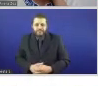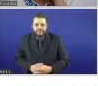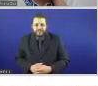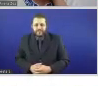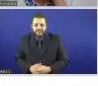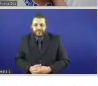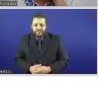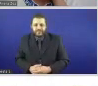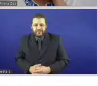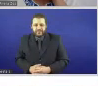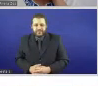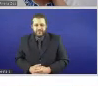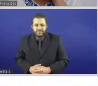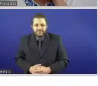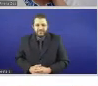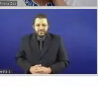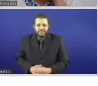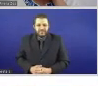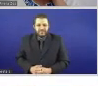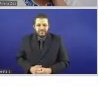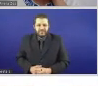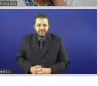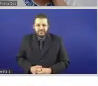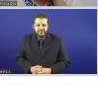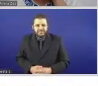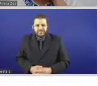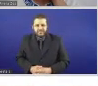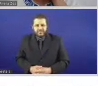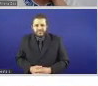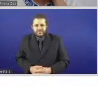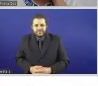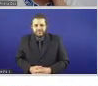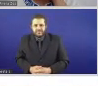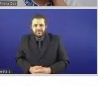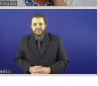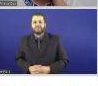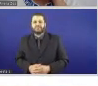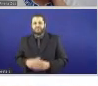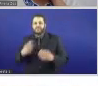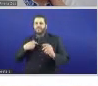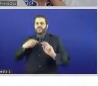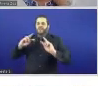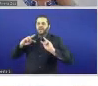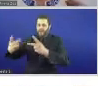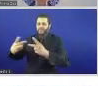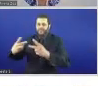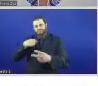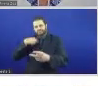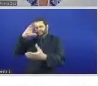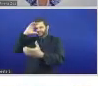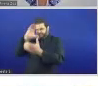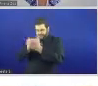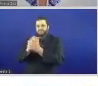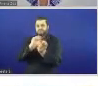the key things? Yo creo que la transformación debe ocurrir a los dos en dos niveles. En el